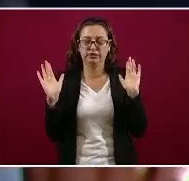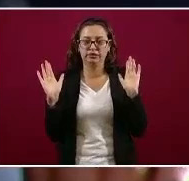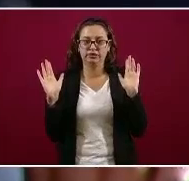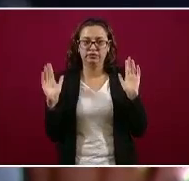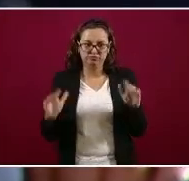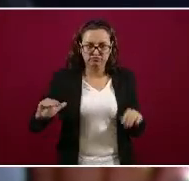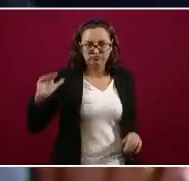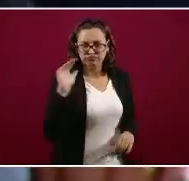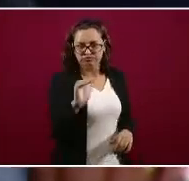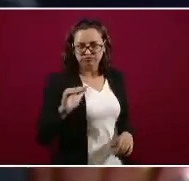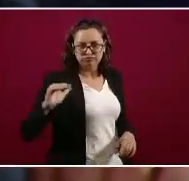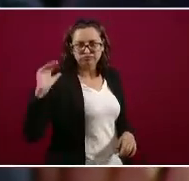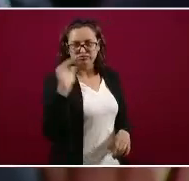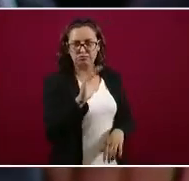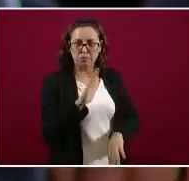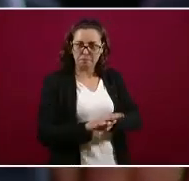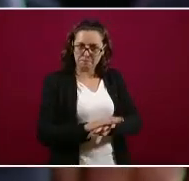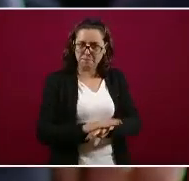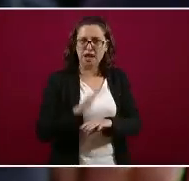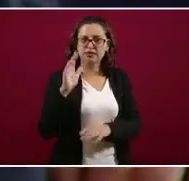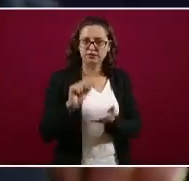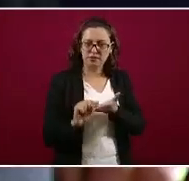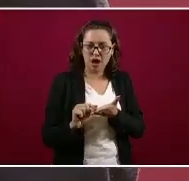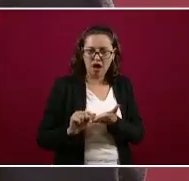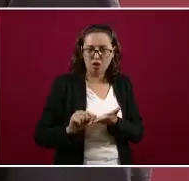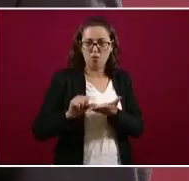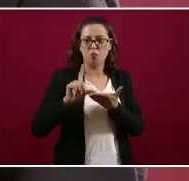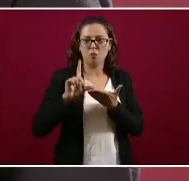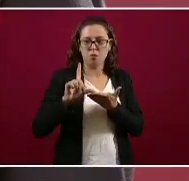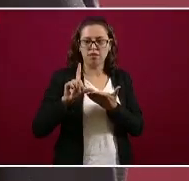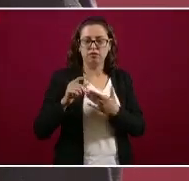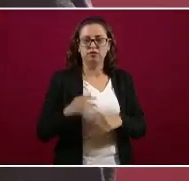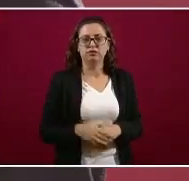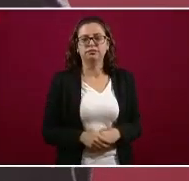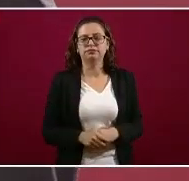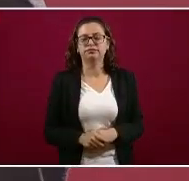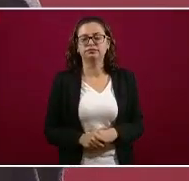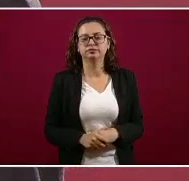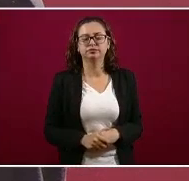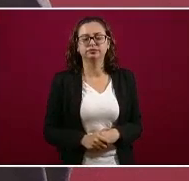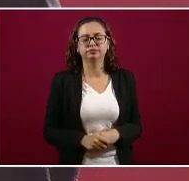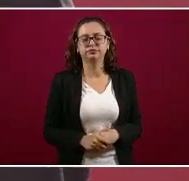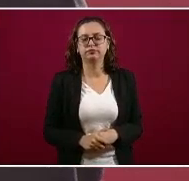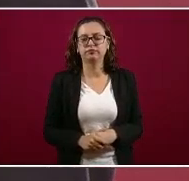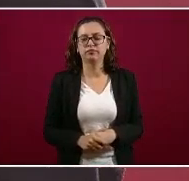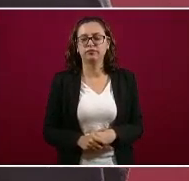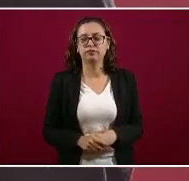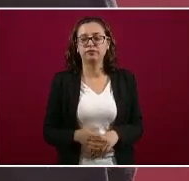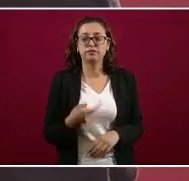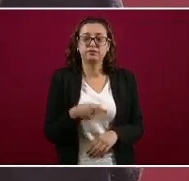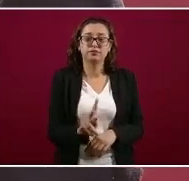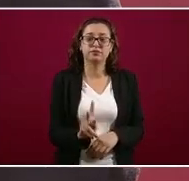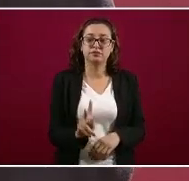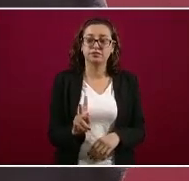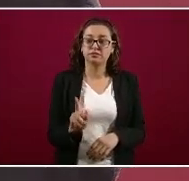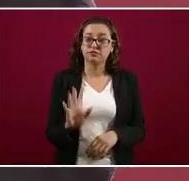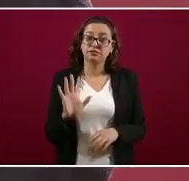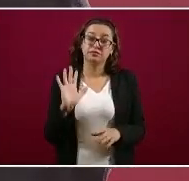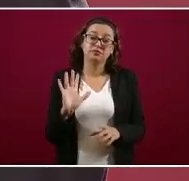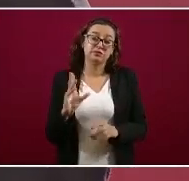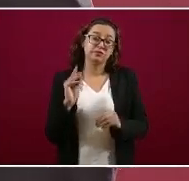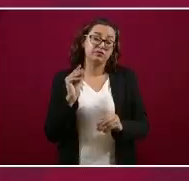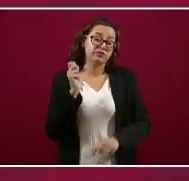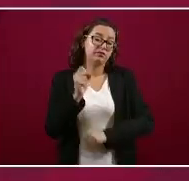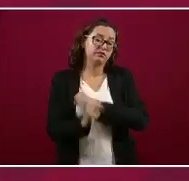pidiendo más aumento como qué se durmieron durante mucho